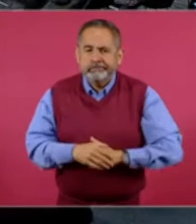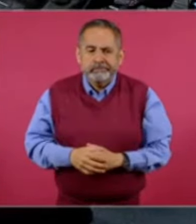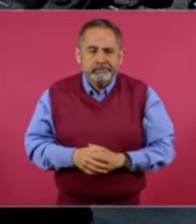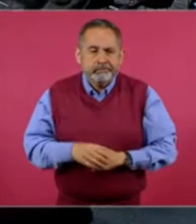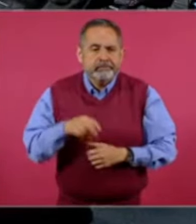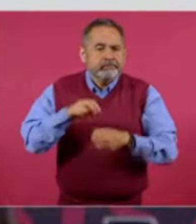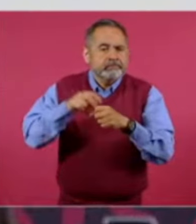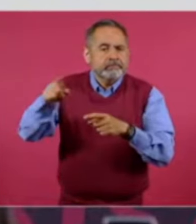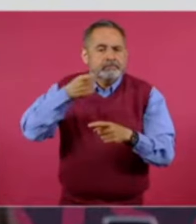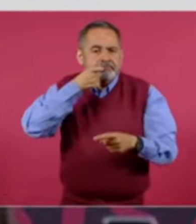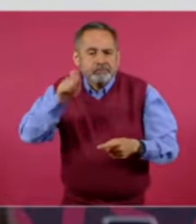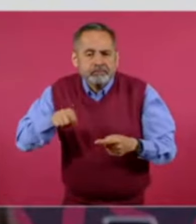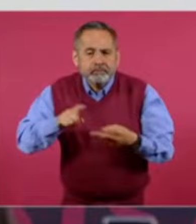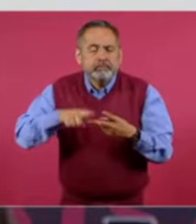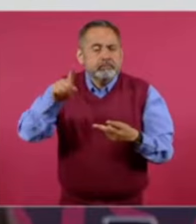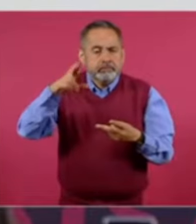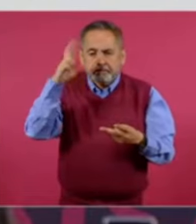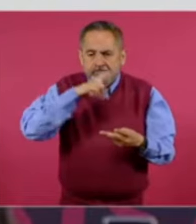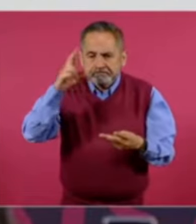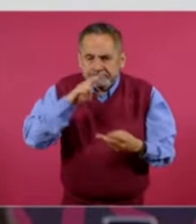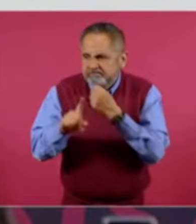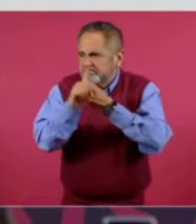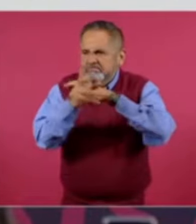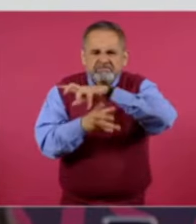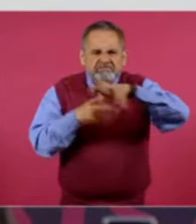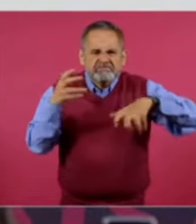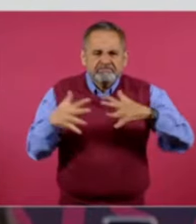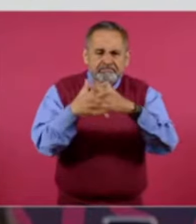en Ucrania, en Rusia.